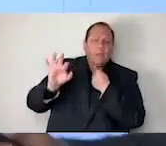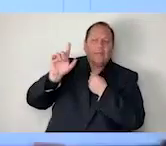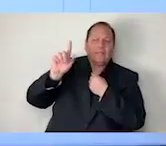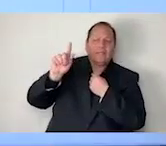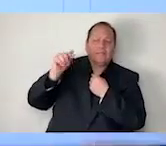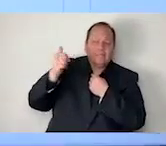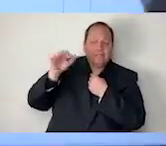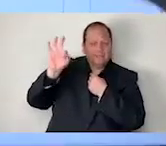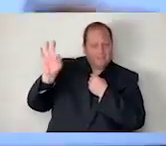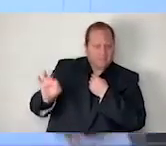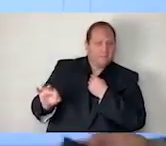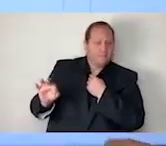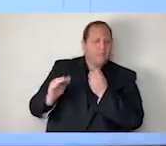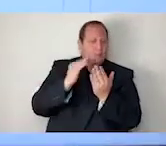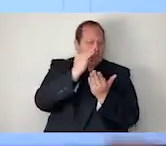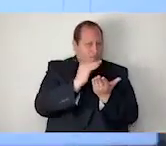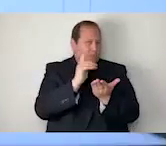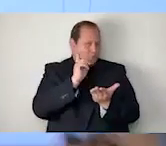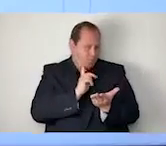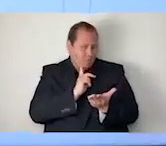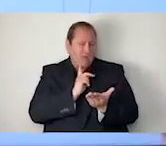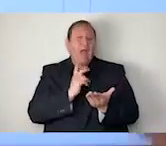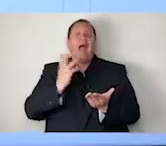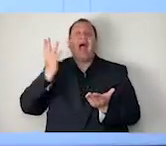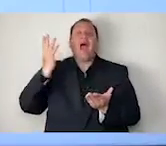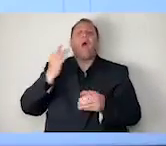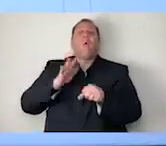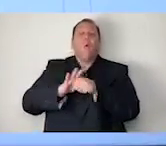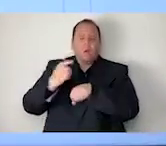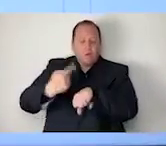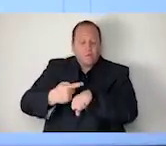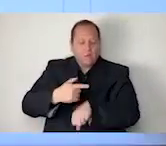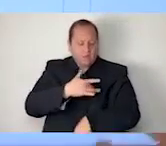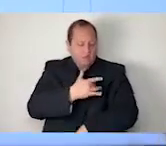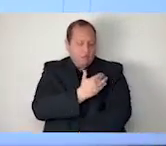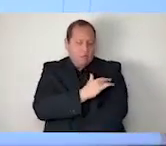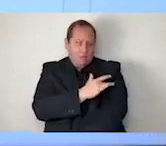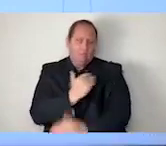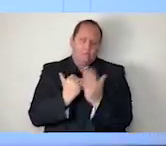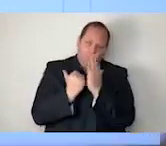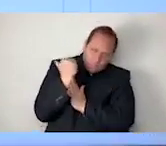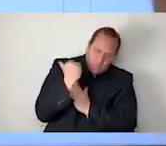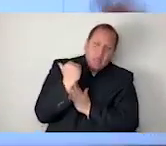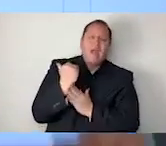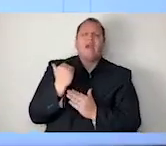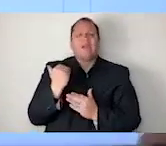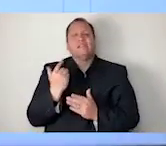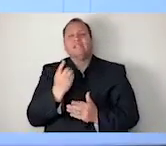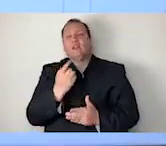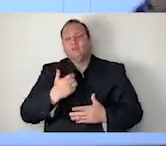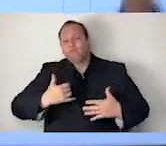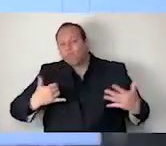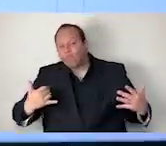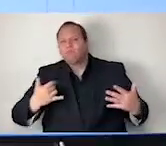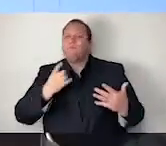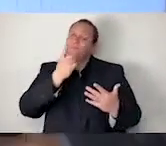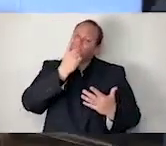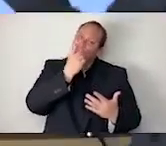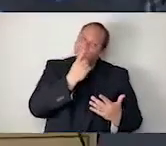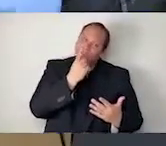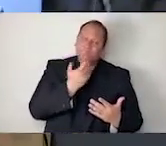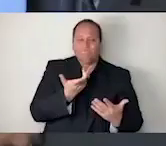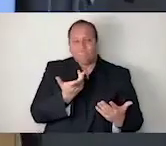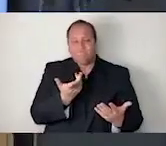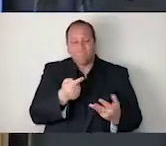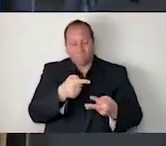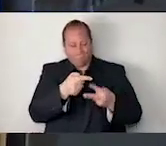y diabetes otra vez las tres las tres patologías que nos llevan a desafortunadamente adquirir la enfermedad